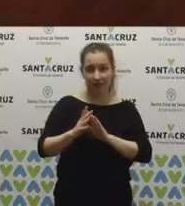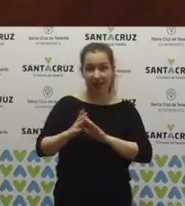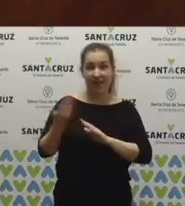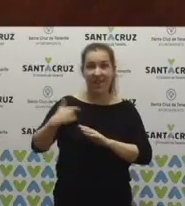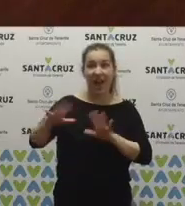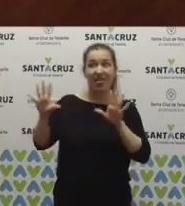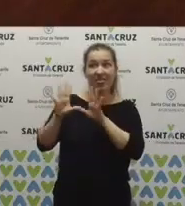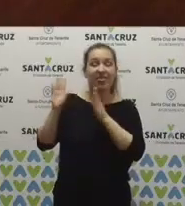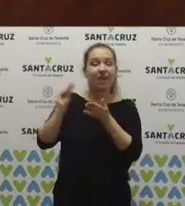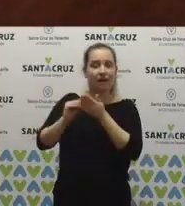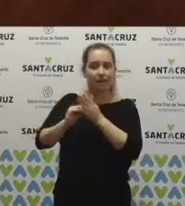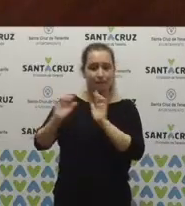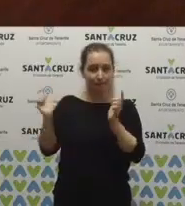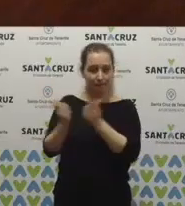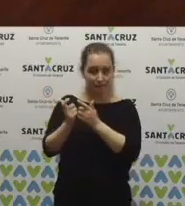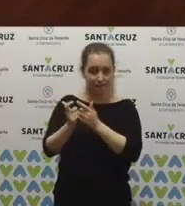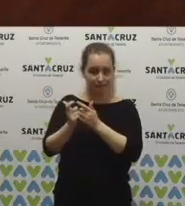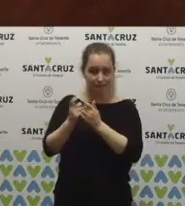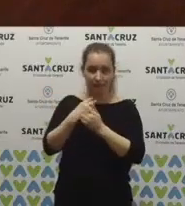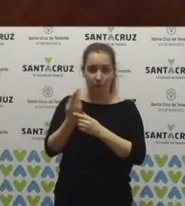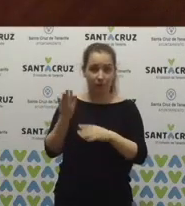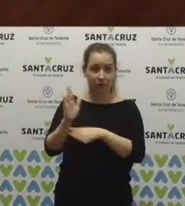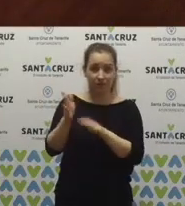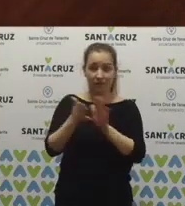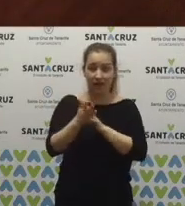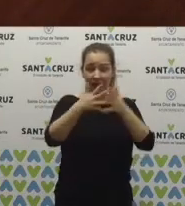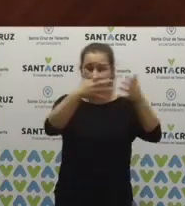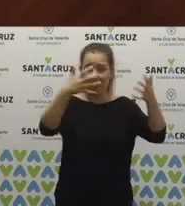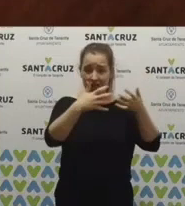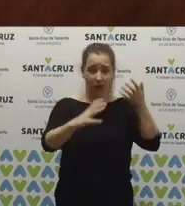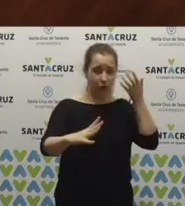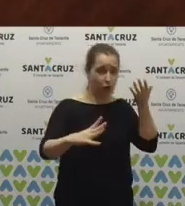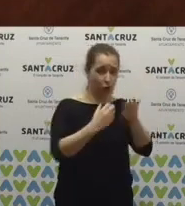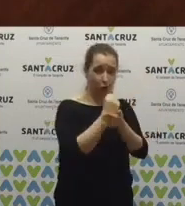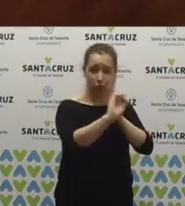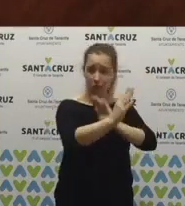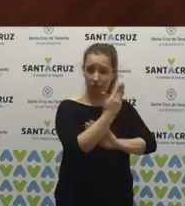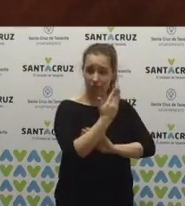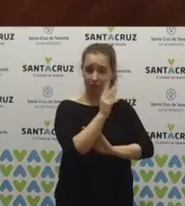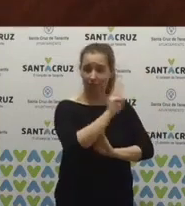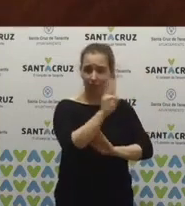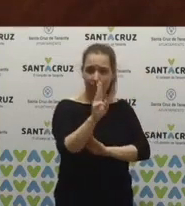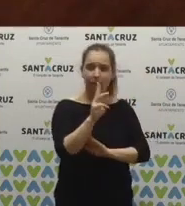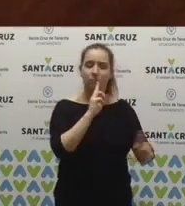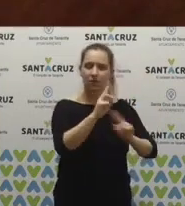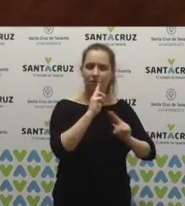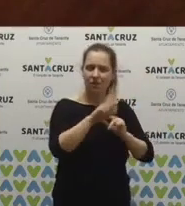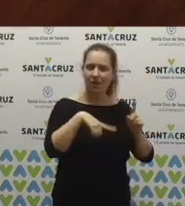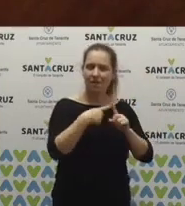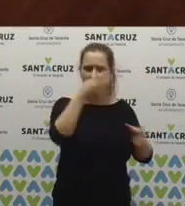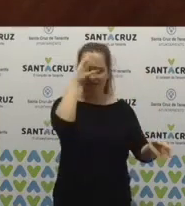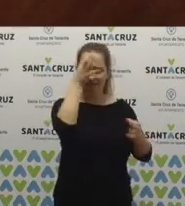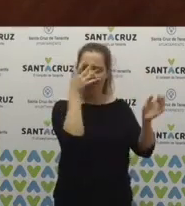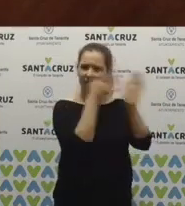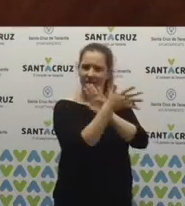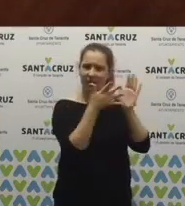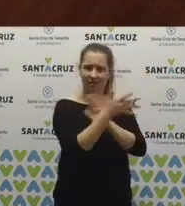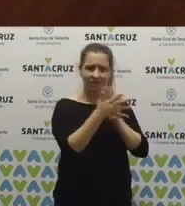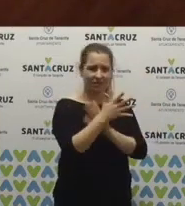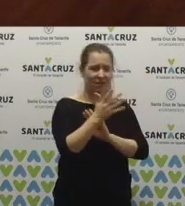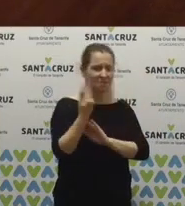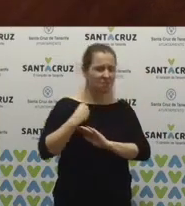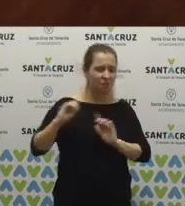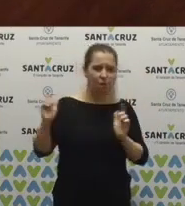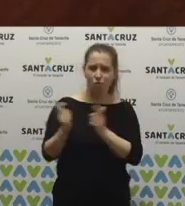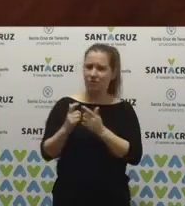todos los escritos que presentó el partido popular todos los escritos tuvieron su respuesta y estuvieron sus indicaciones en todas las juntas de portavoces porque en